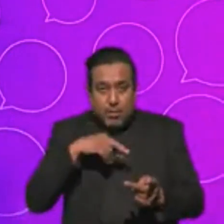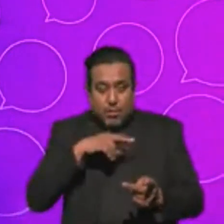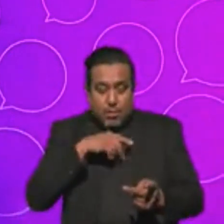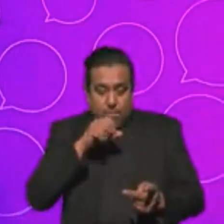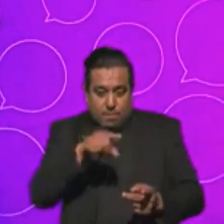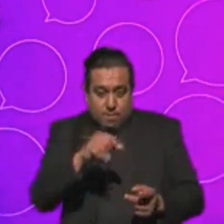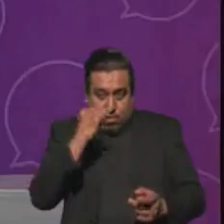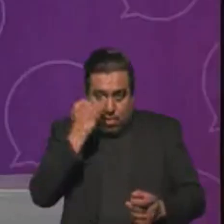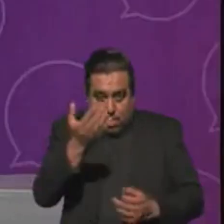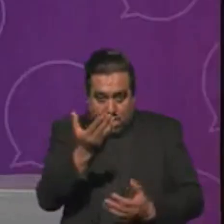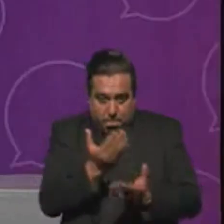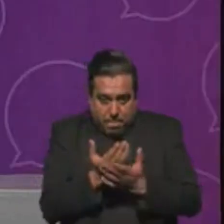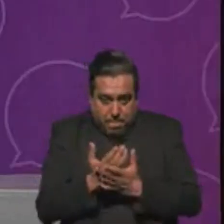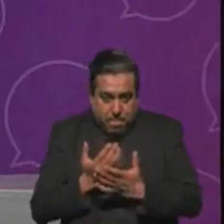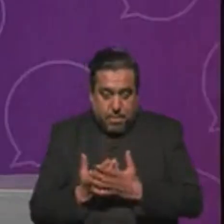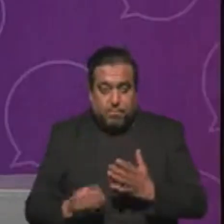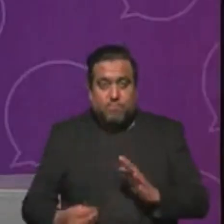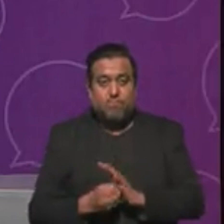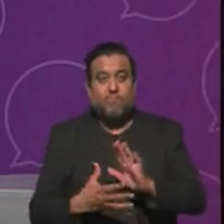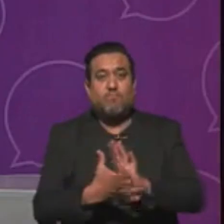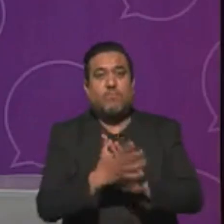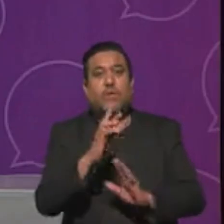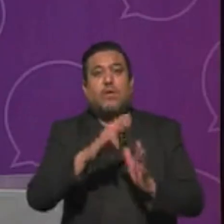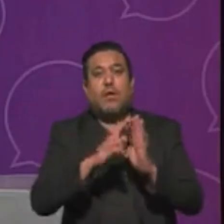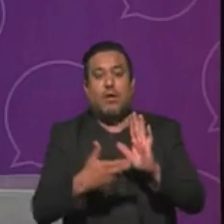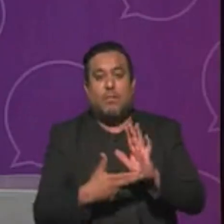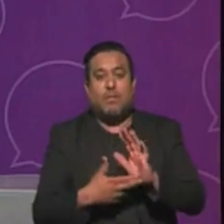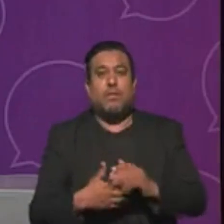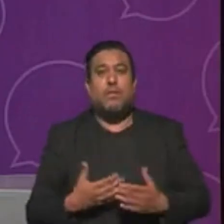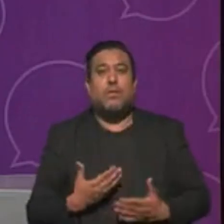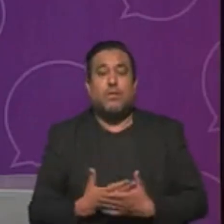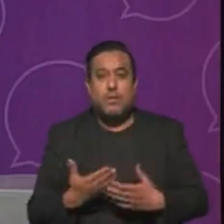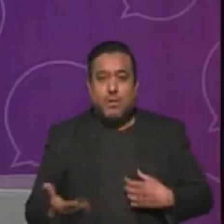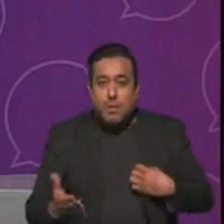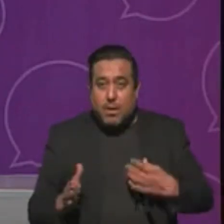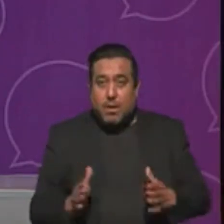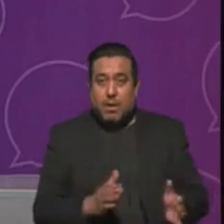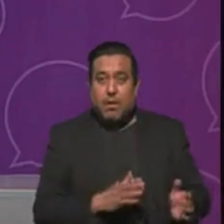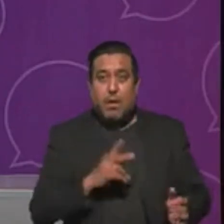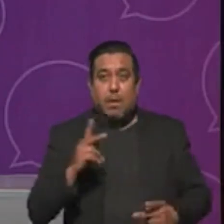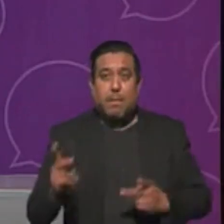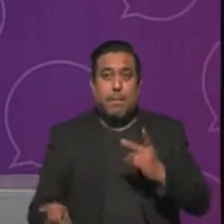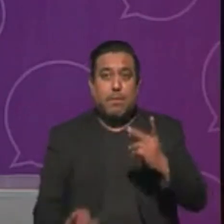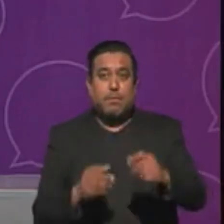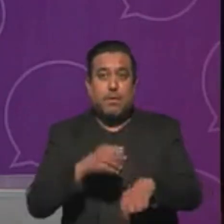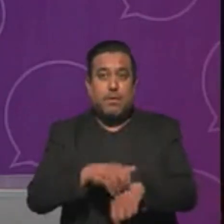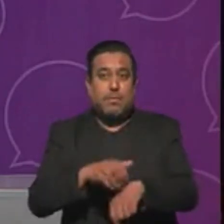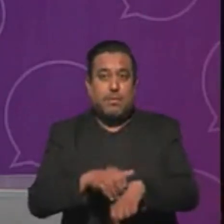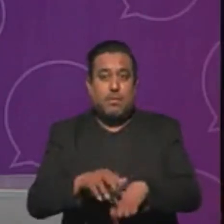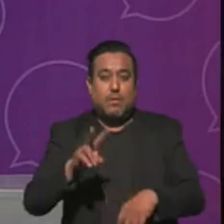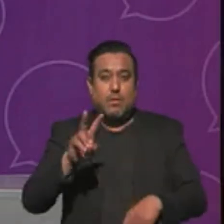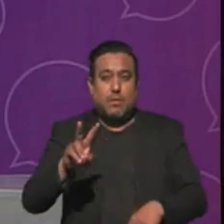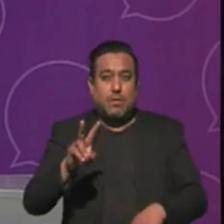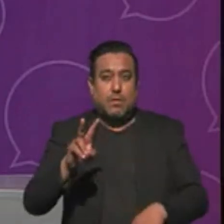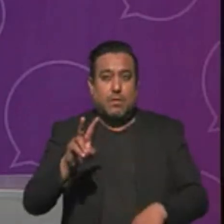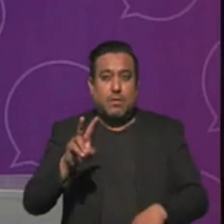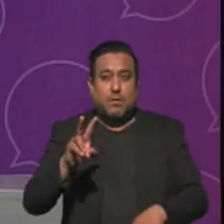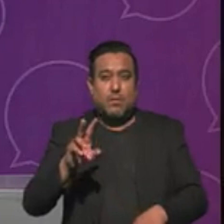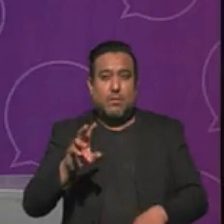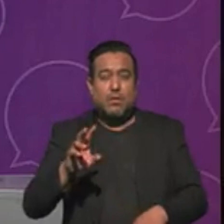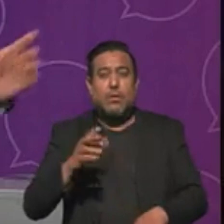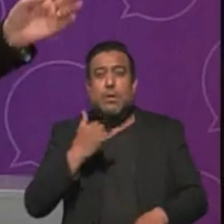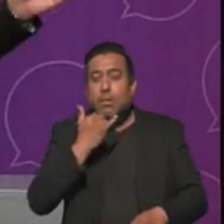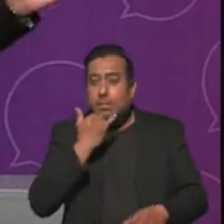todas las cosas que haya de regla Muchas gracias candidato ahora vamos con la pregunta número dos de este mismo tema que es seguridad pública